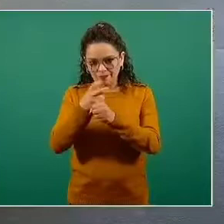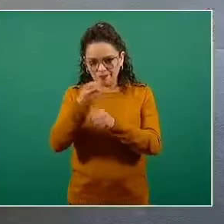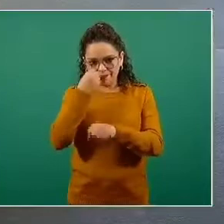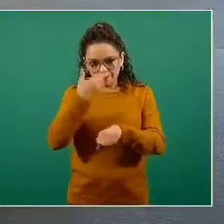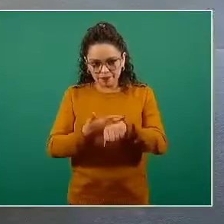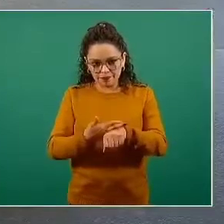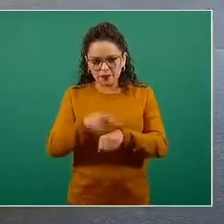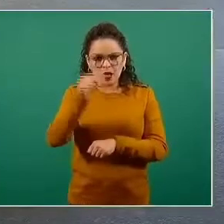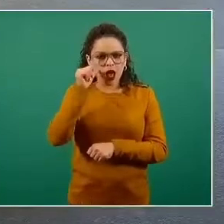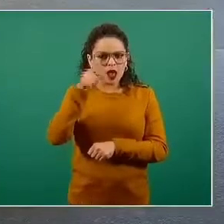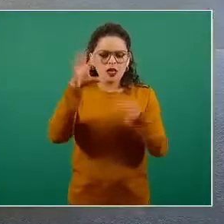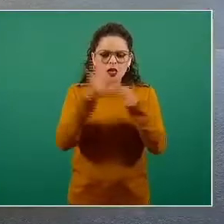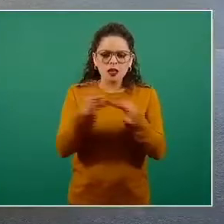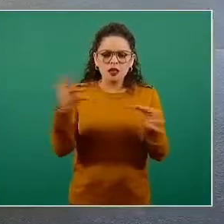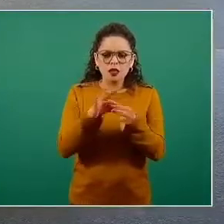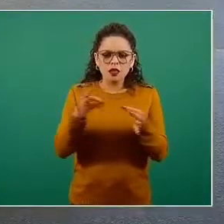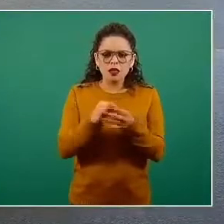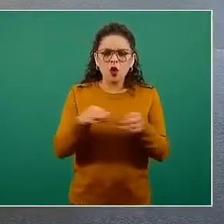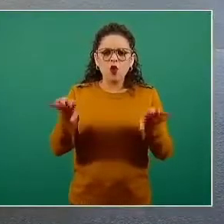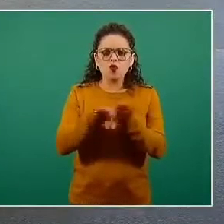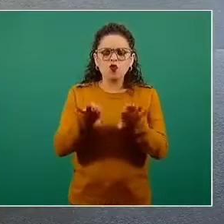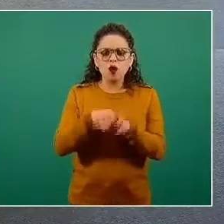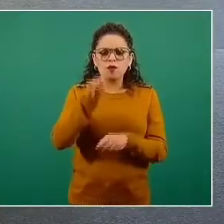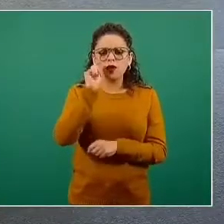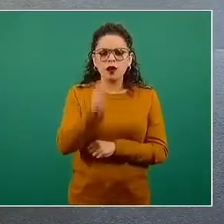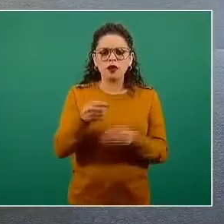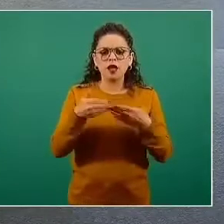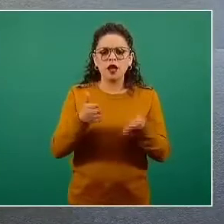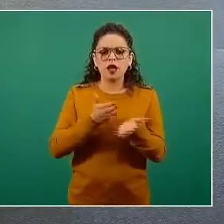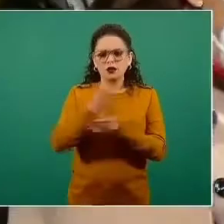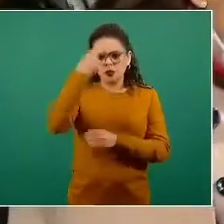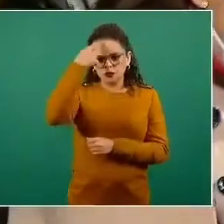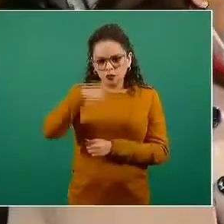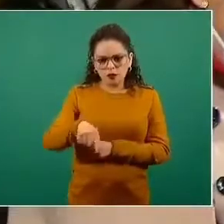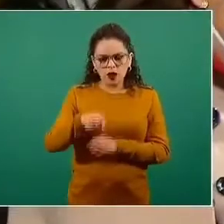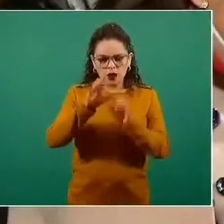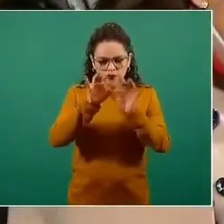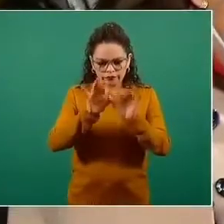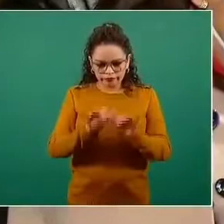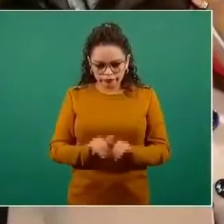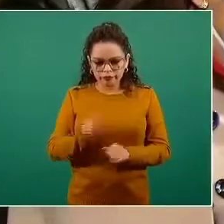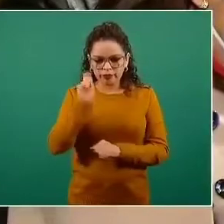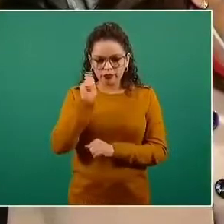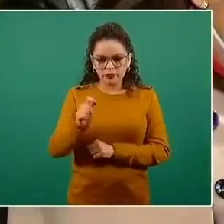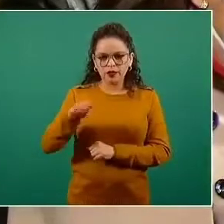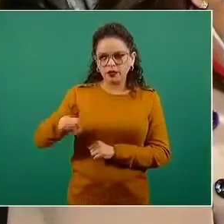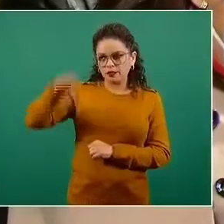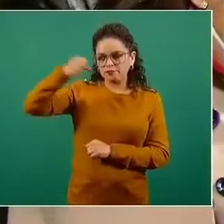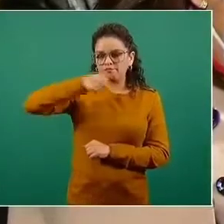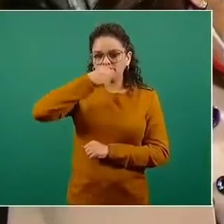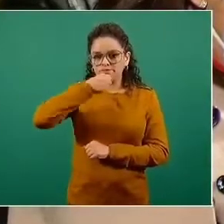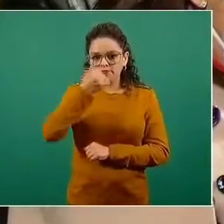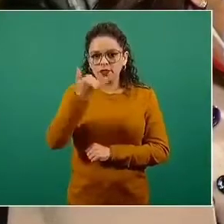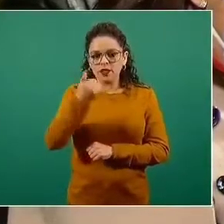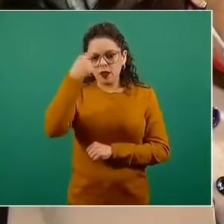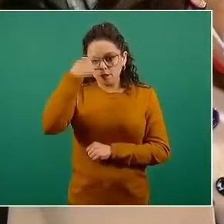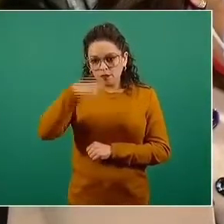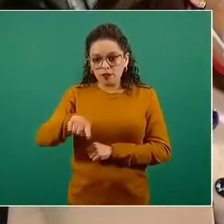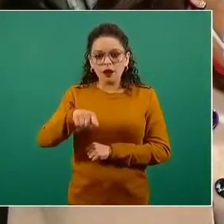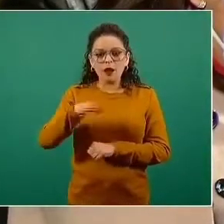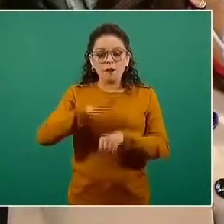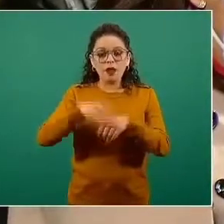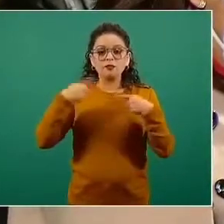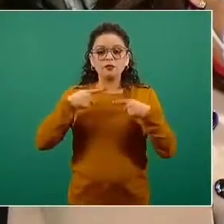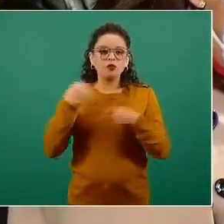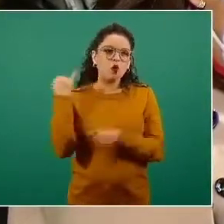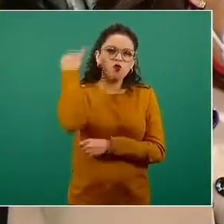cómo van a ser las inscripciones o el acceso de los adultos mayores y las facilidades que van a tener, sobre todo en zonas rurales.